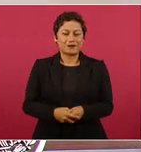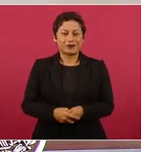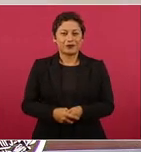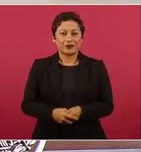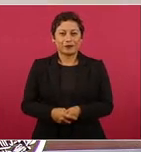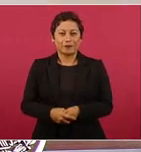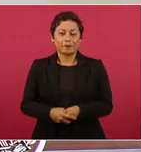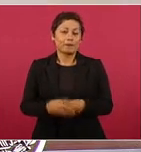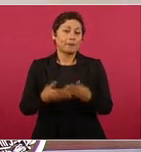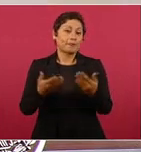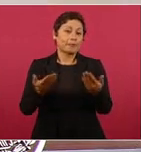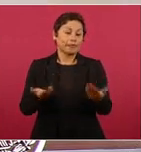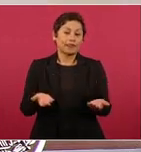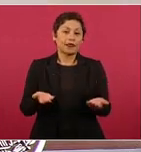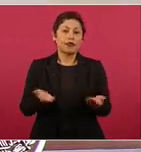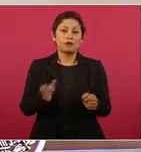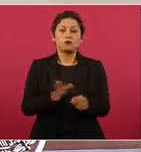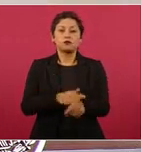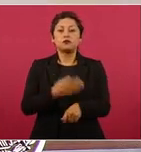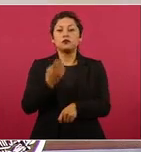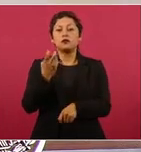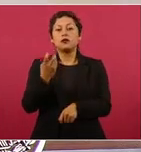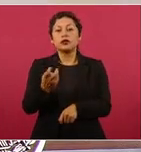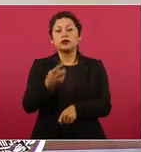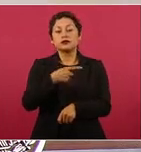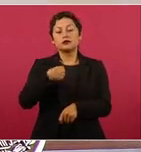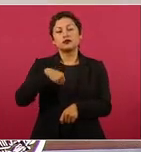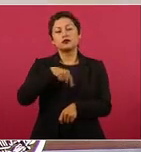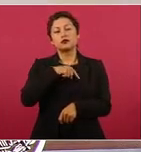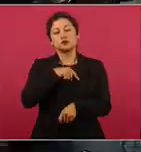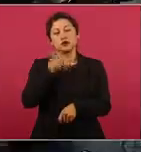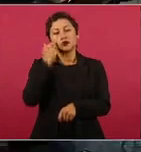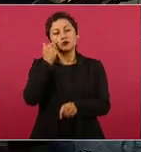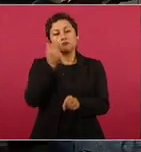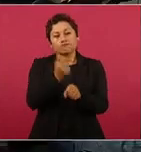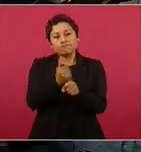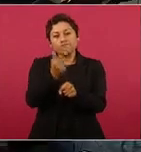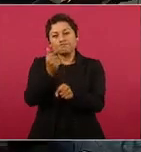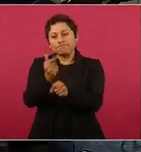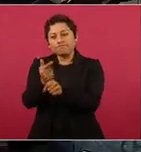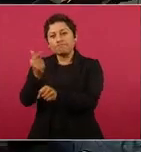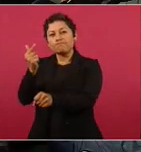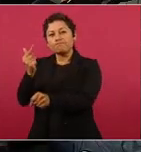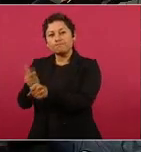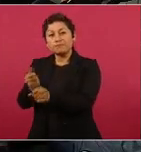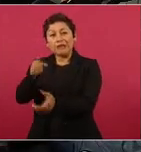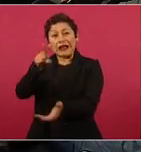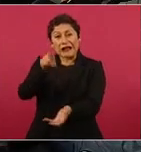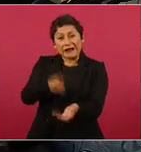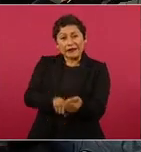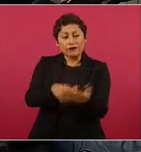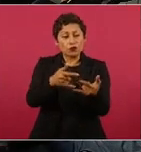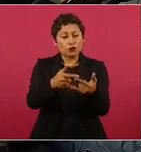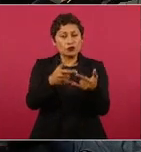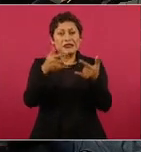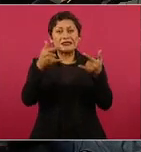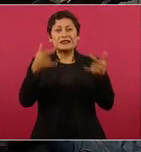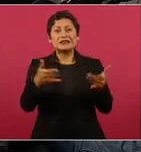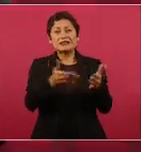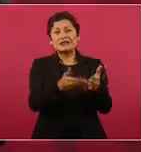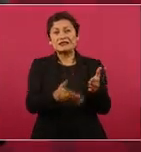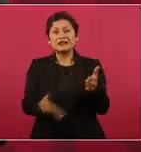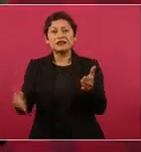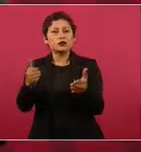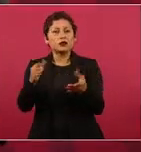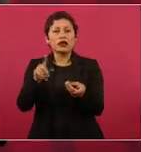De manera que lo que podemos ahí encontrar es una suerte de historia cultural de la